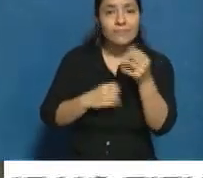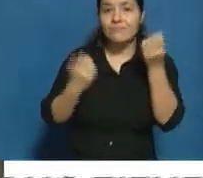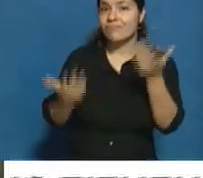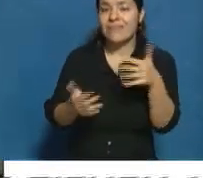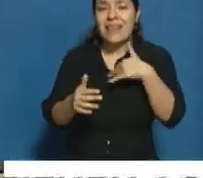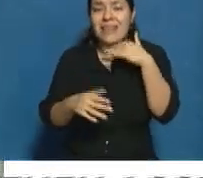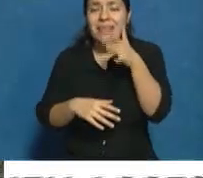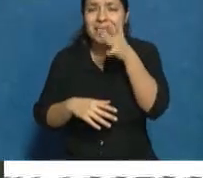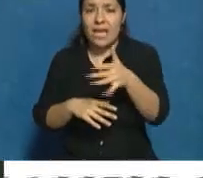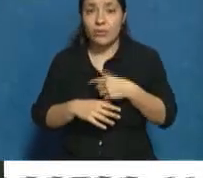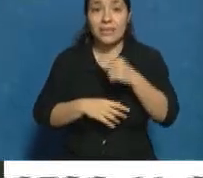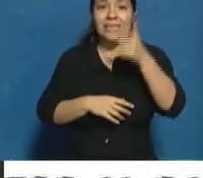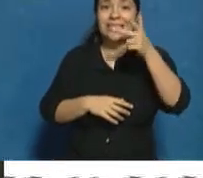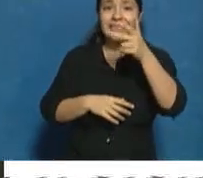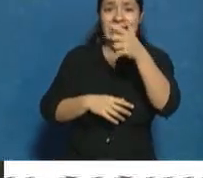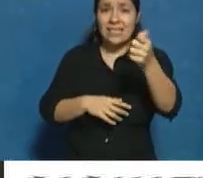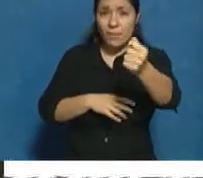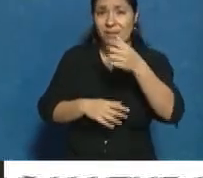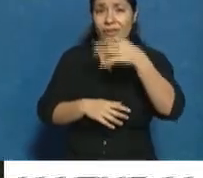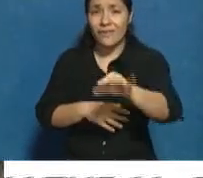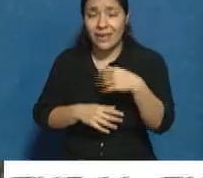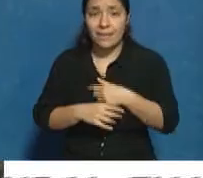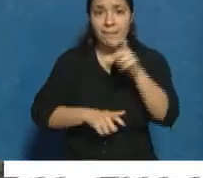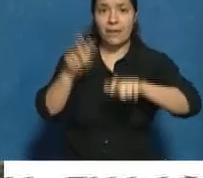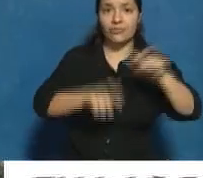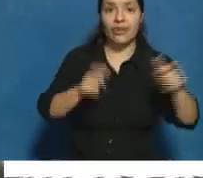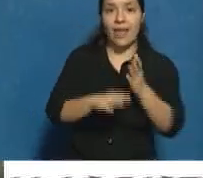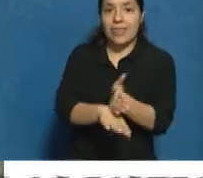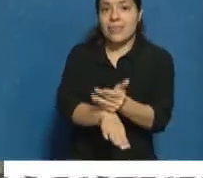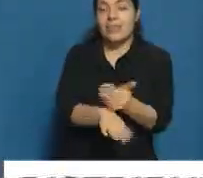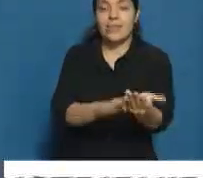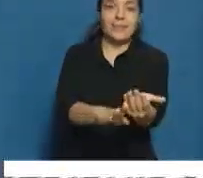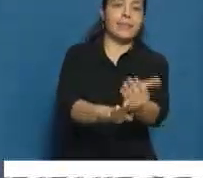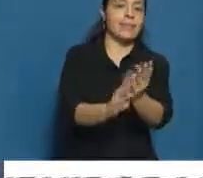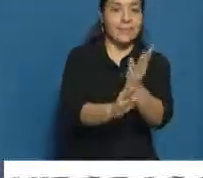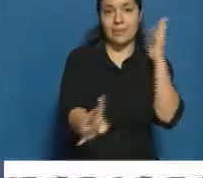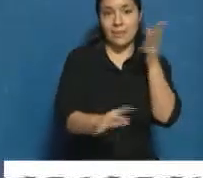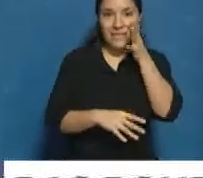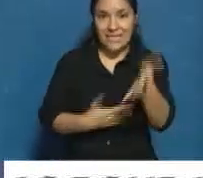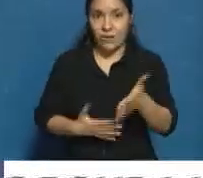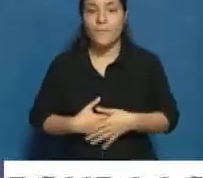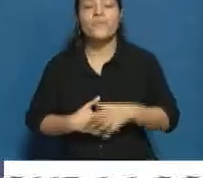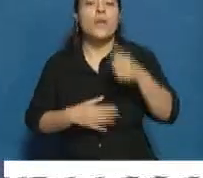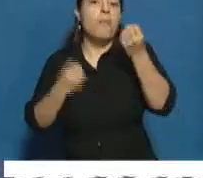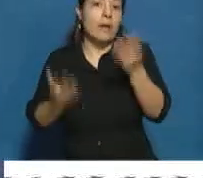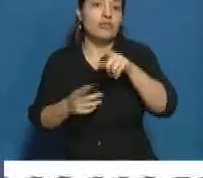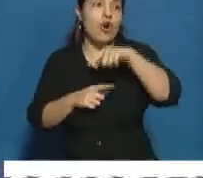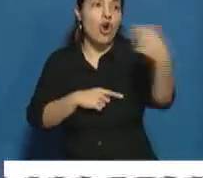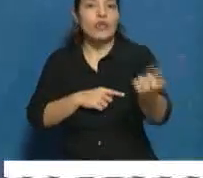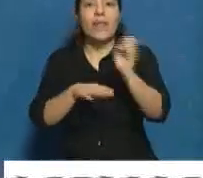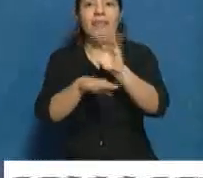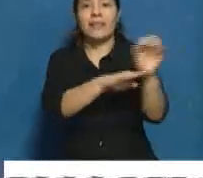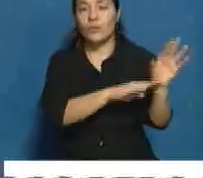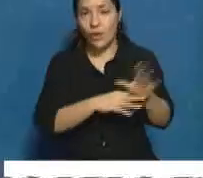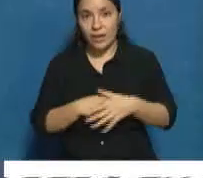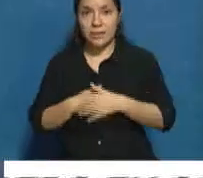la gente va desde temprano. Por eso recurren a las distribuidoras. ¿En qué sector vive acá de la provincia, en Maipú? Bien, en